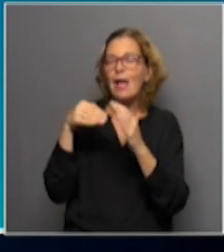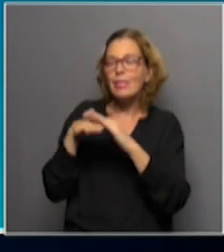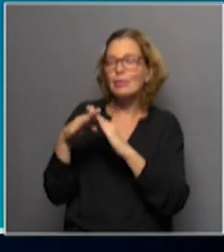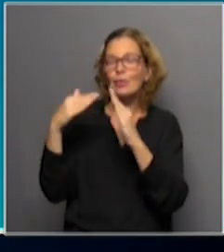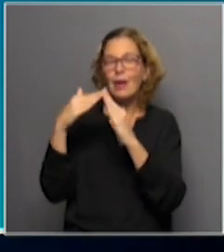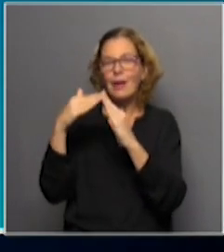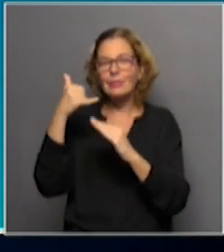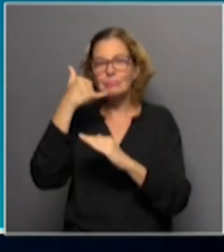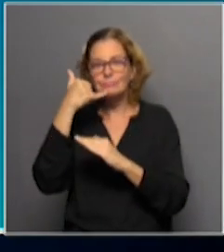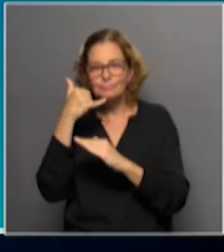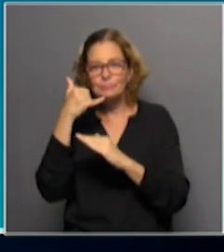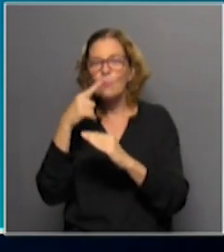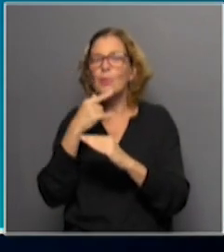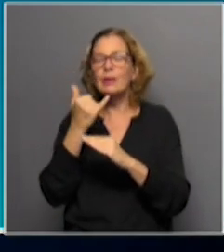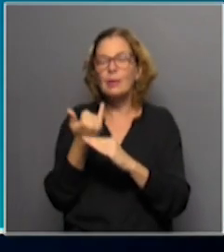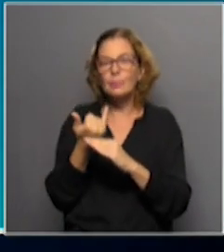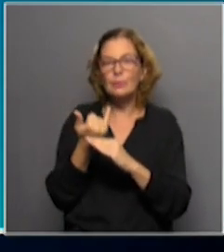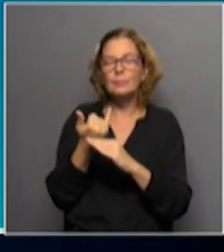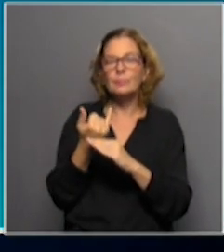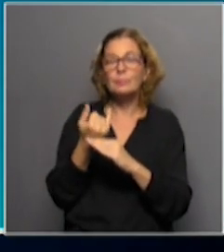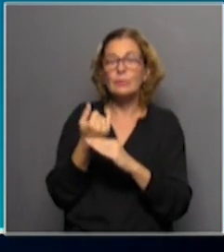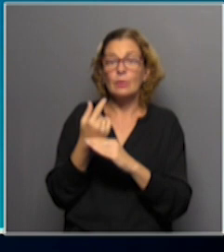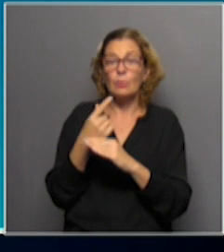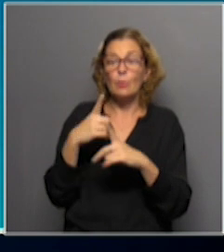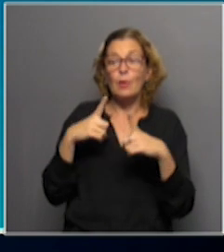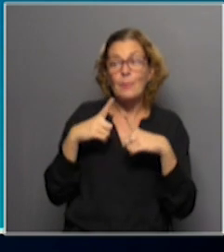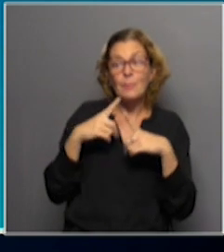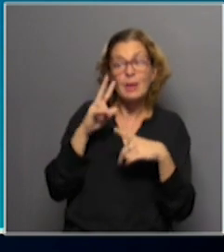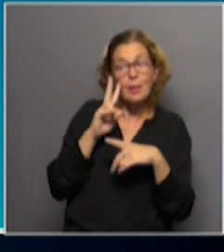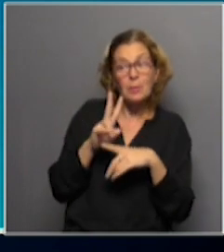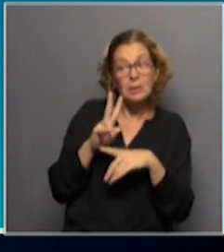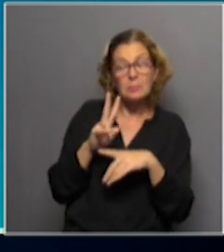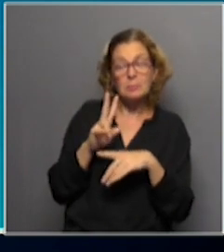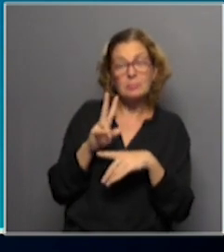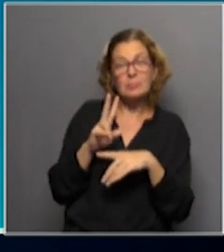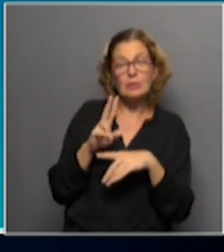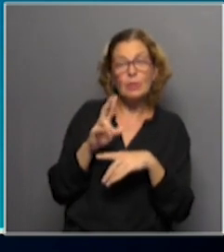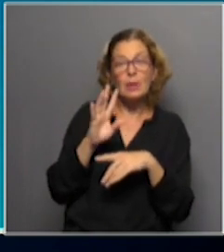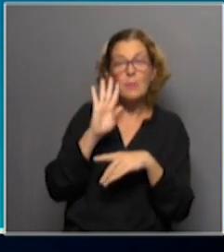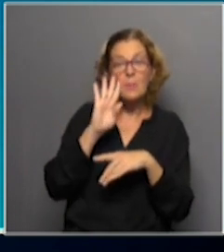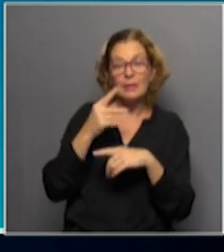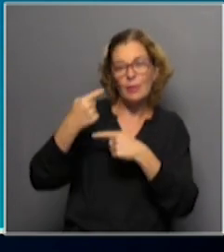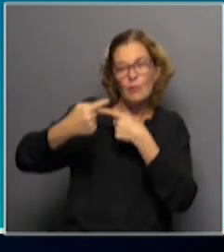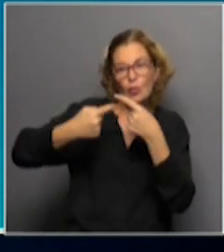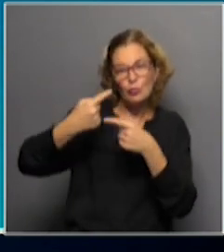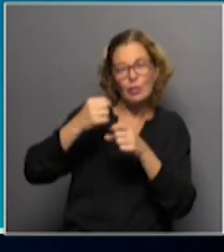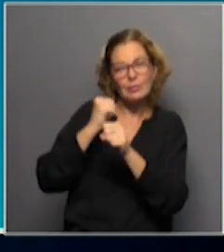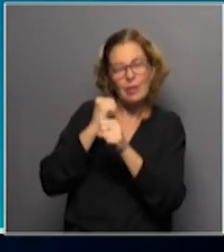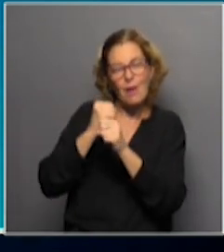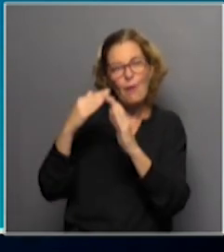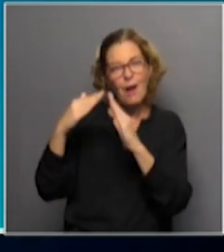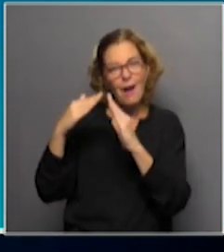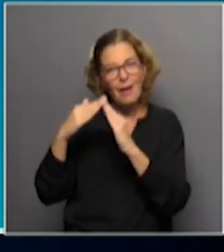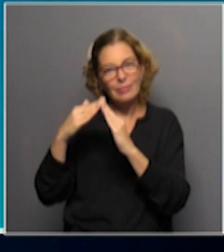de lo que ha sido la población ocupada. Y lo que uno esperaría ver a la luz de lo que ha sido la evolución, ¿sí?, o la